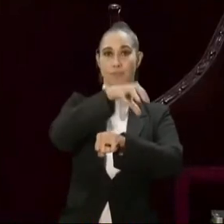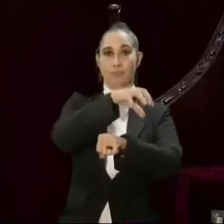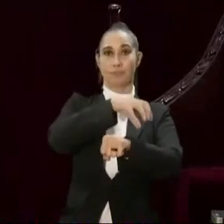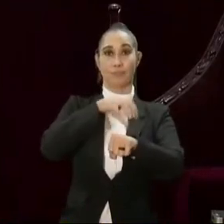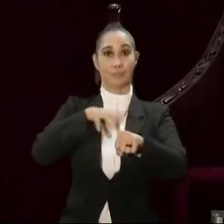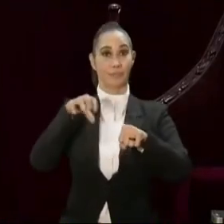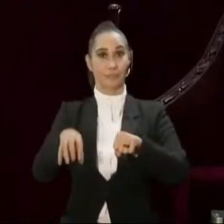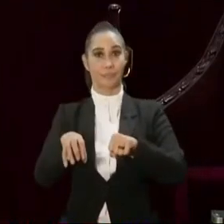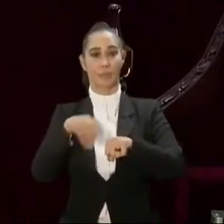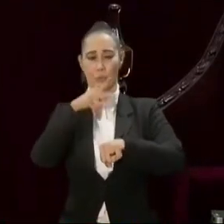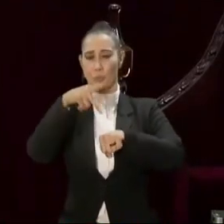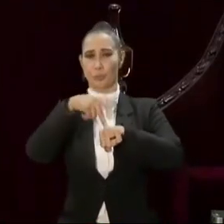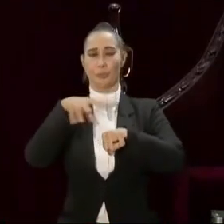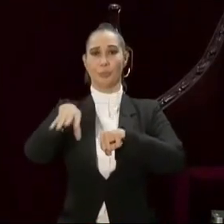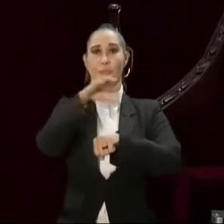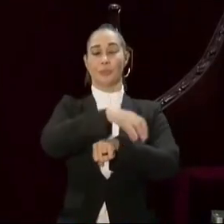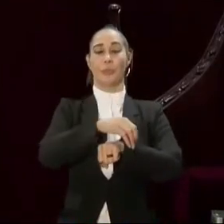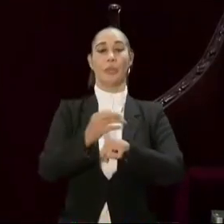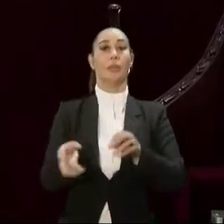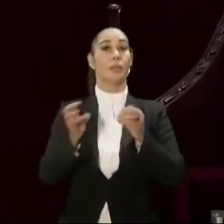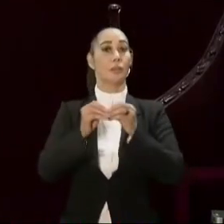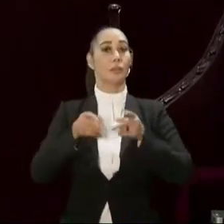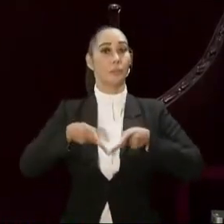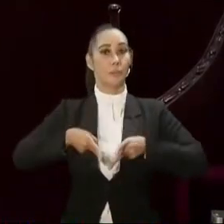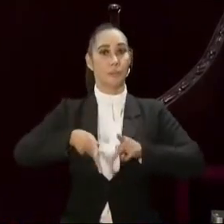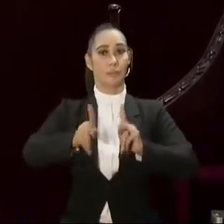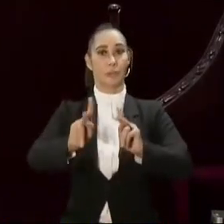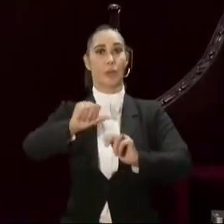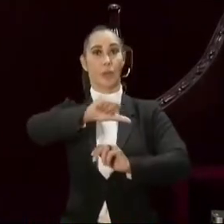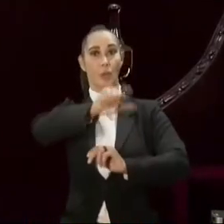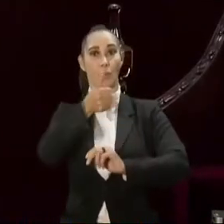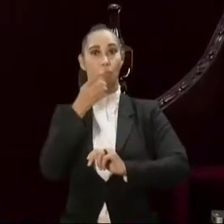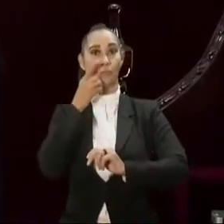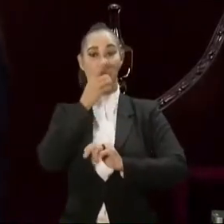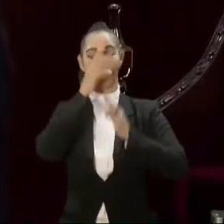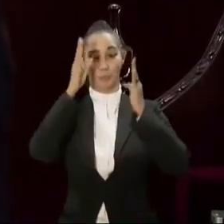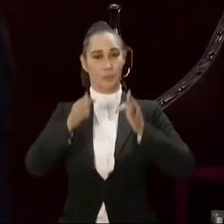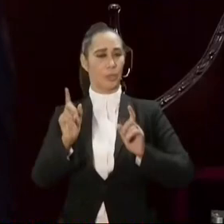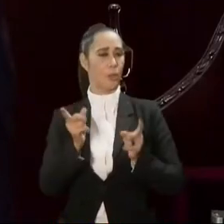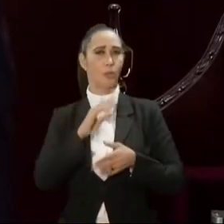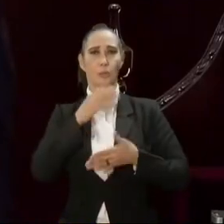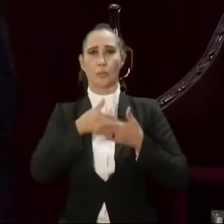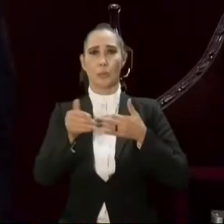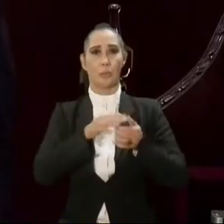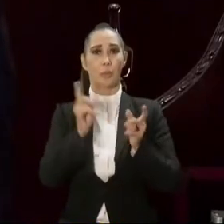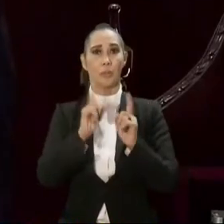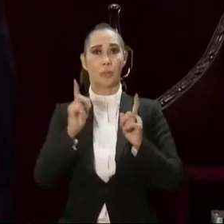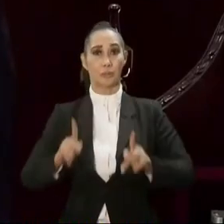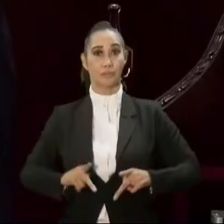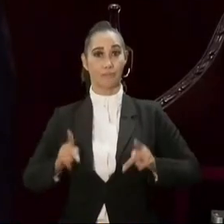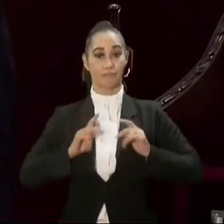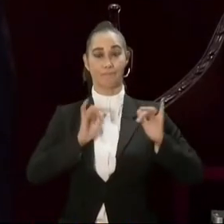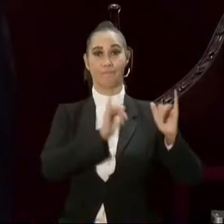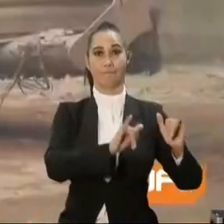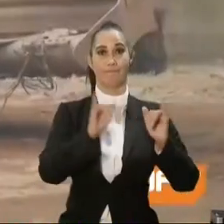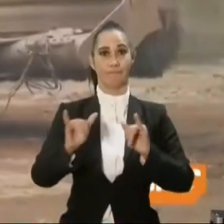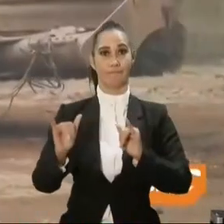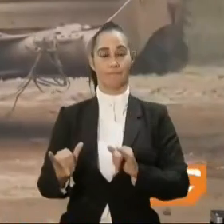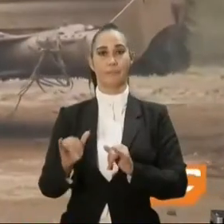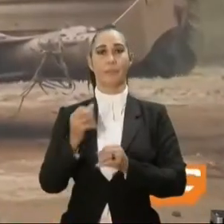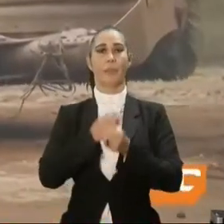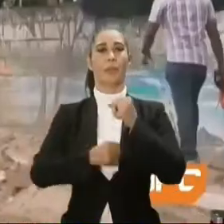y dotando de oportunidades a todos los ciudadanos independientemente de donde vivan el pasado 2022